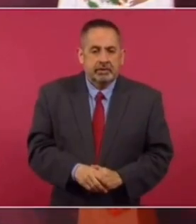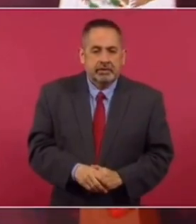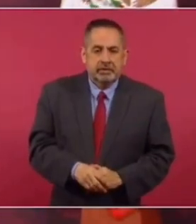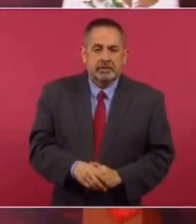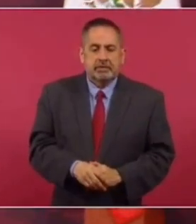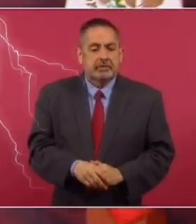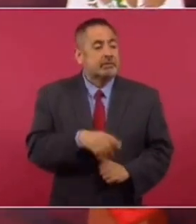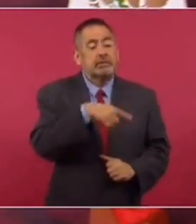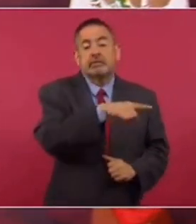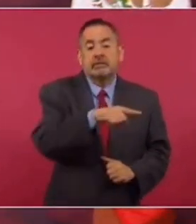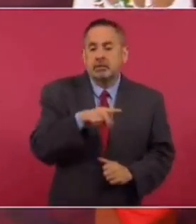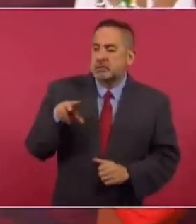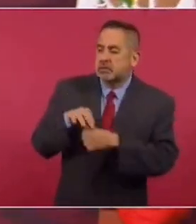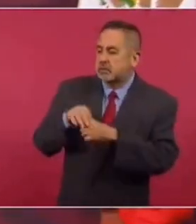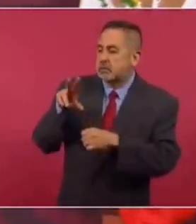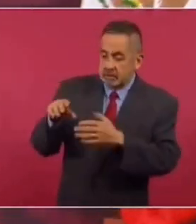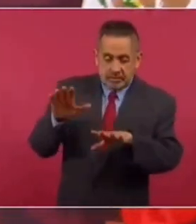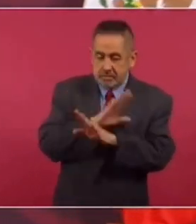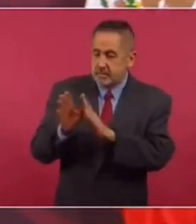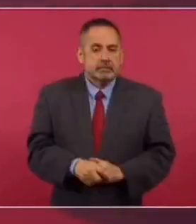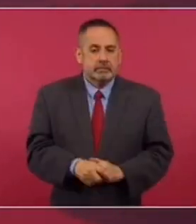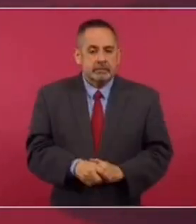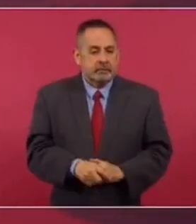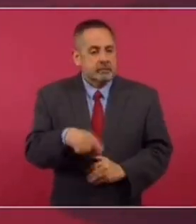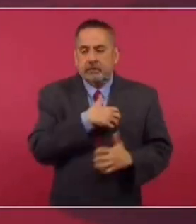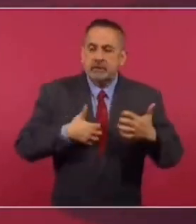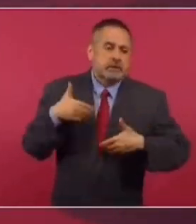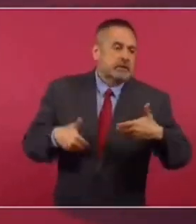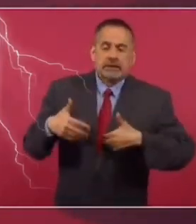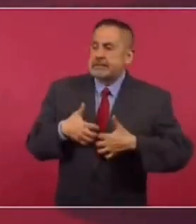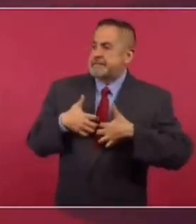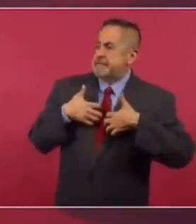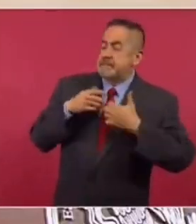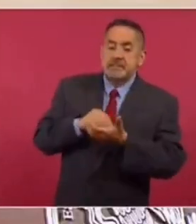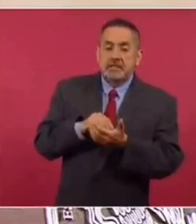Lo que impidieron fue una reforma constitucional. Se quedaron molestos.